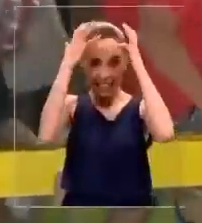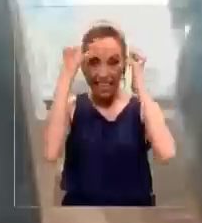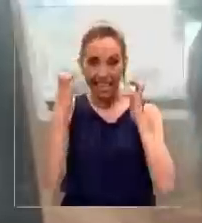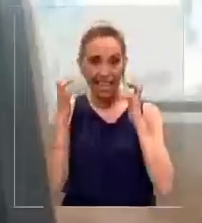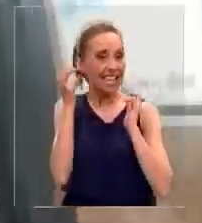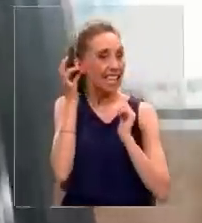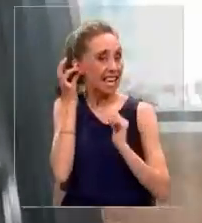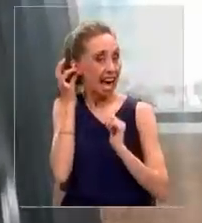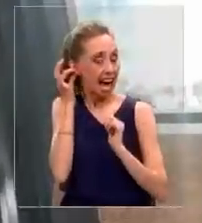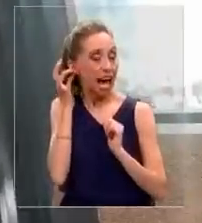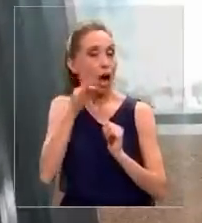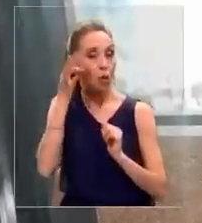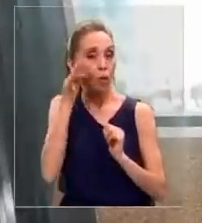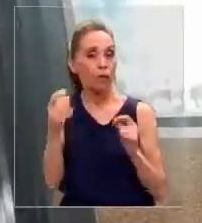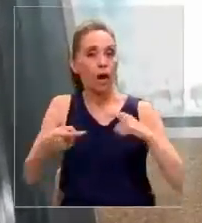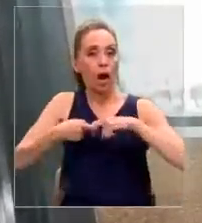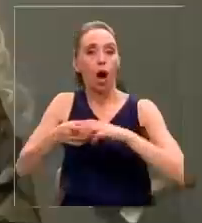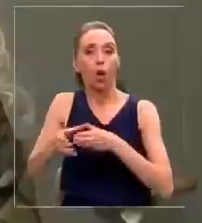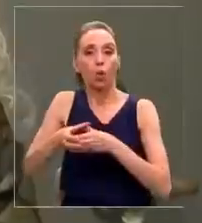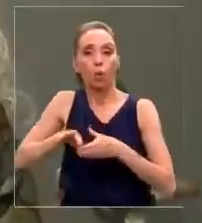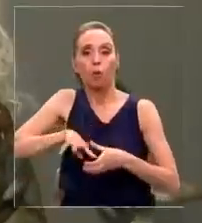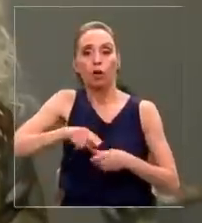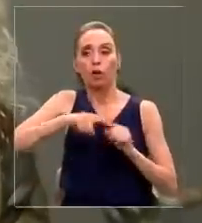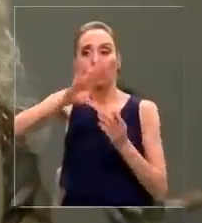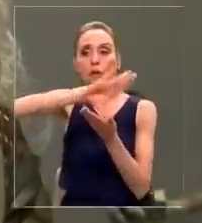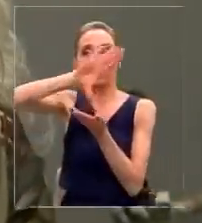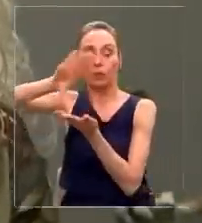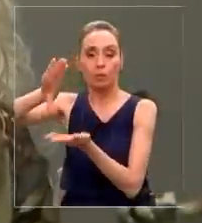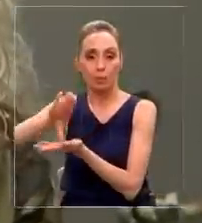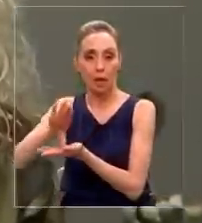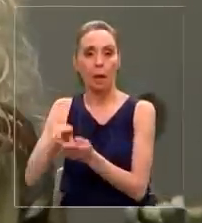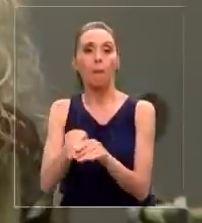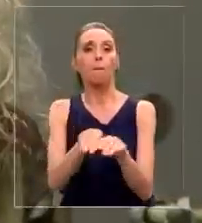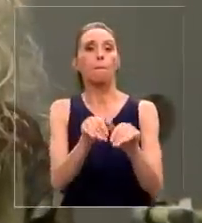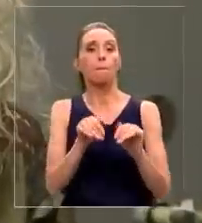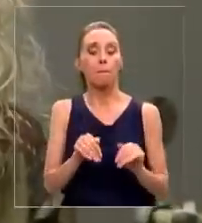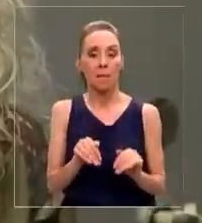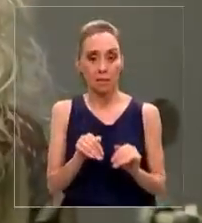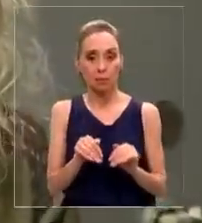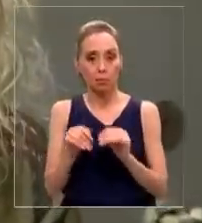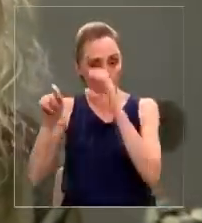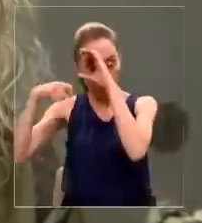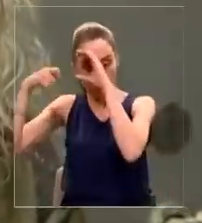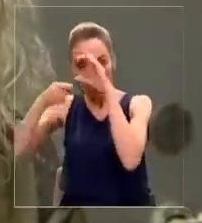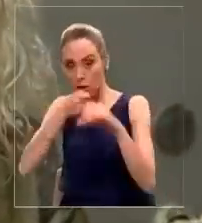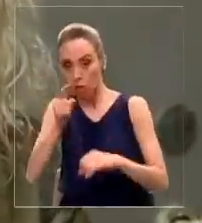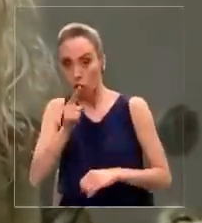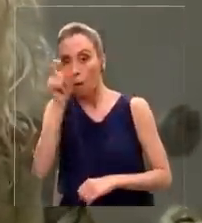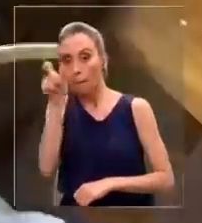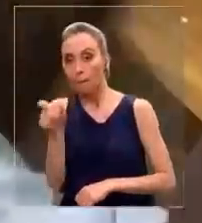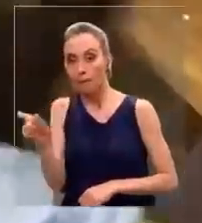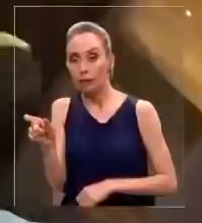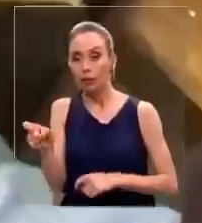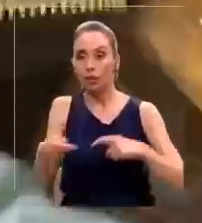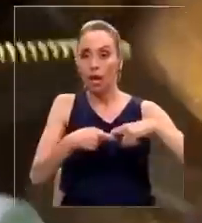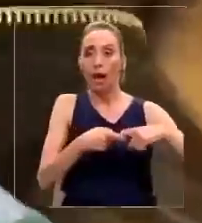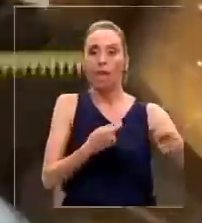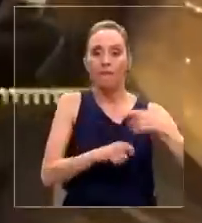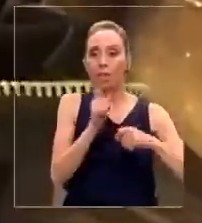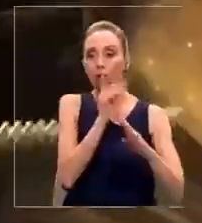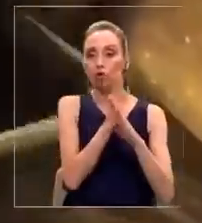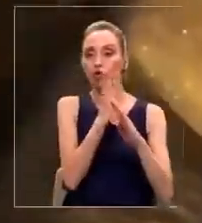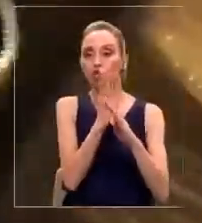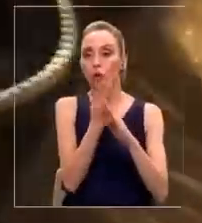directamente vinculada a una banda que roba en el extranjero. Lo mismo aseguran fuera de cámara personas ligadas al negocio